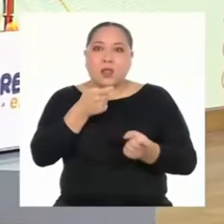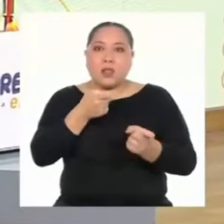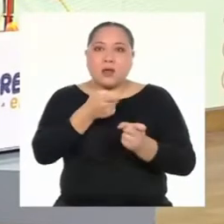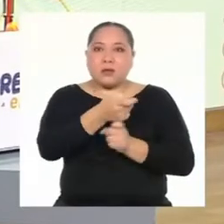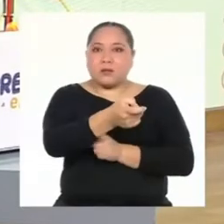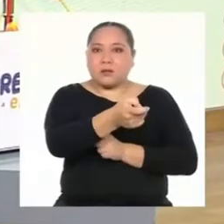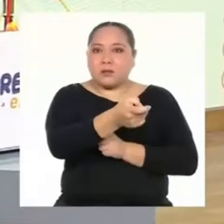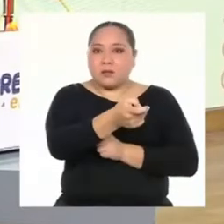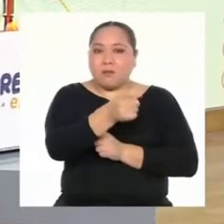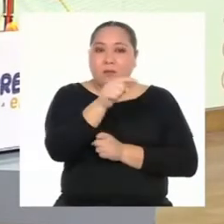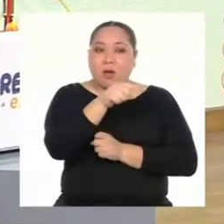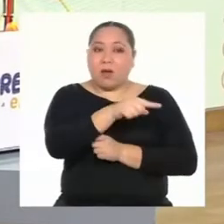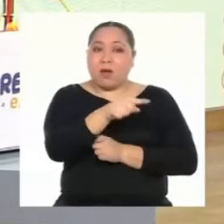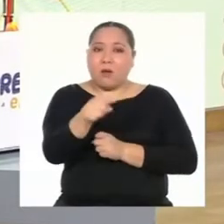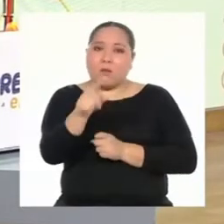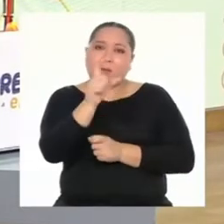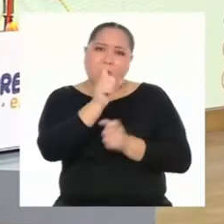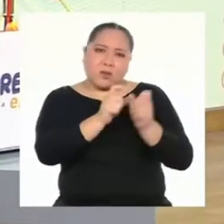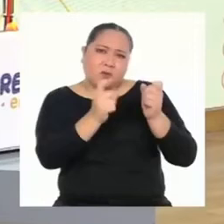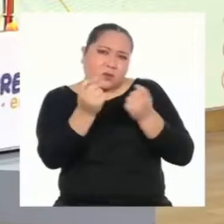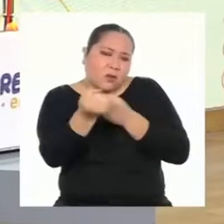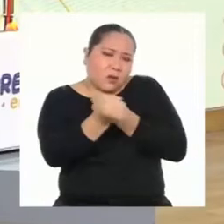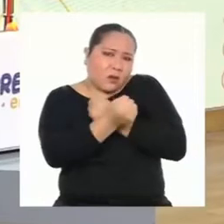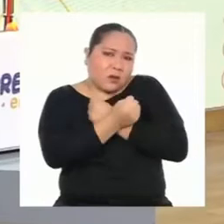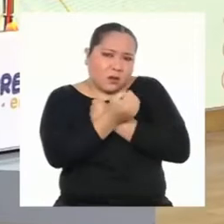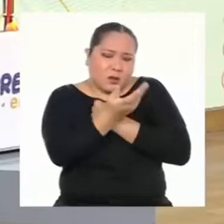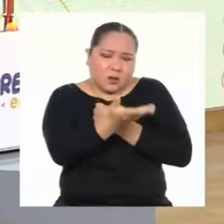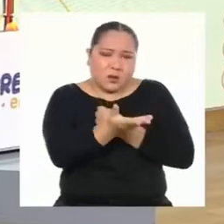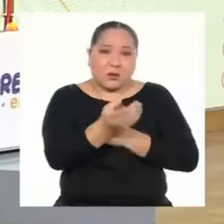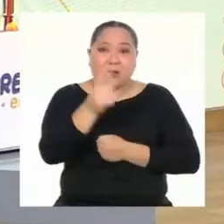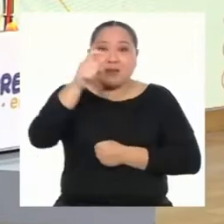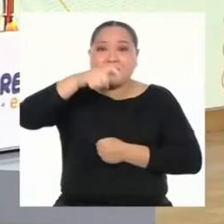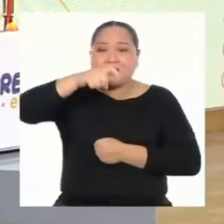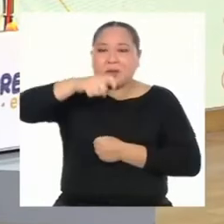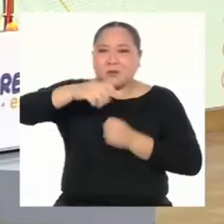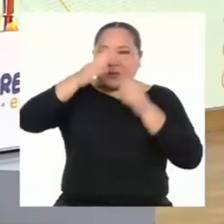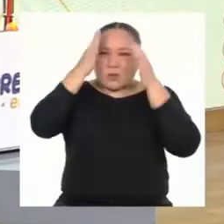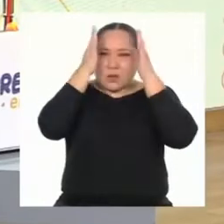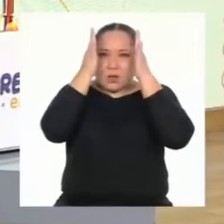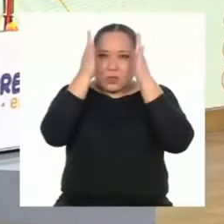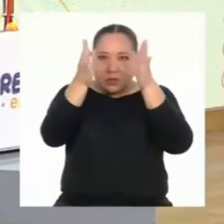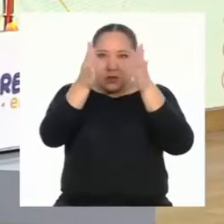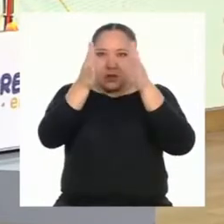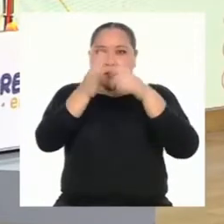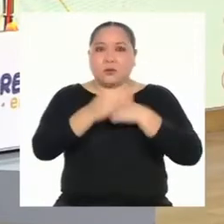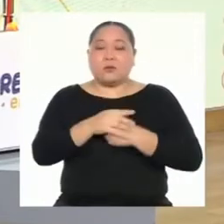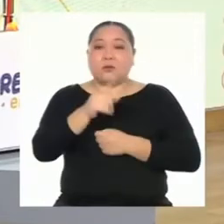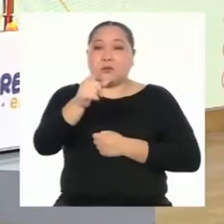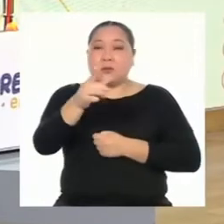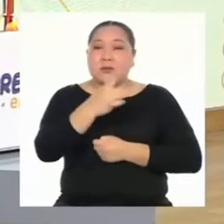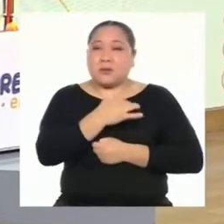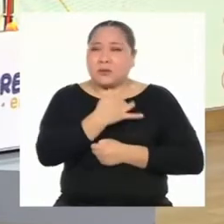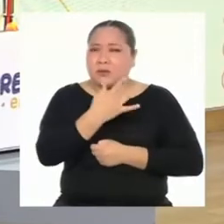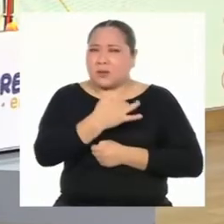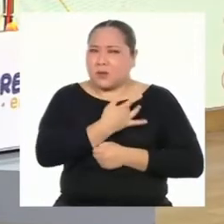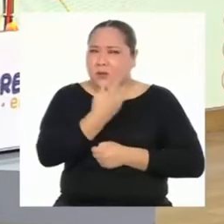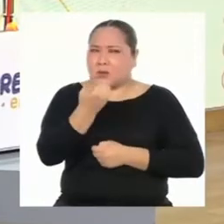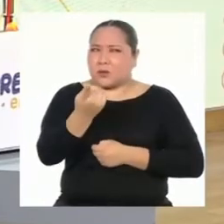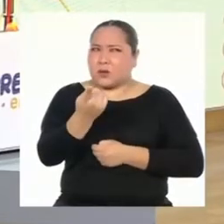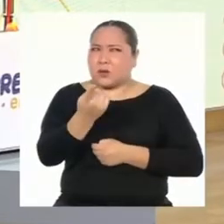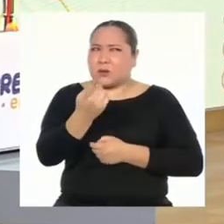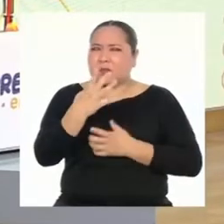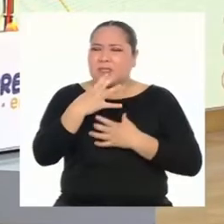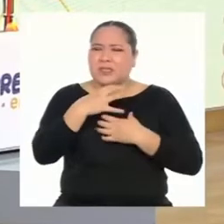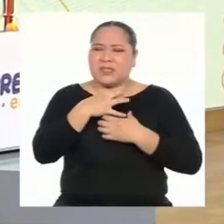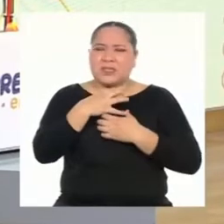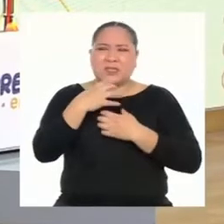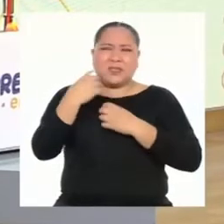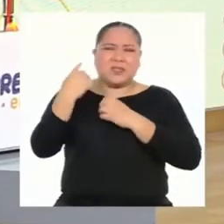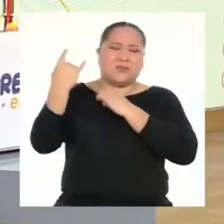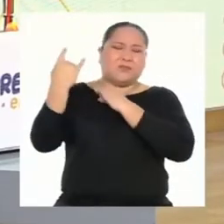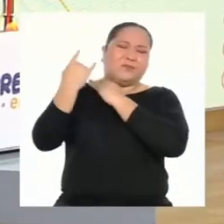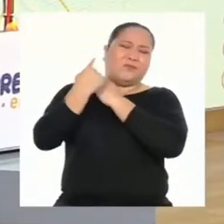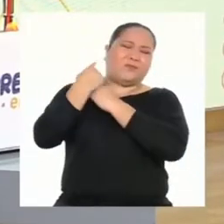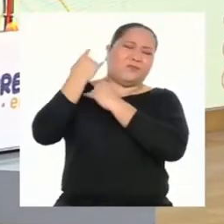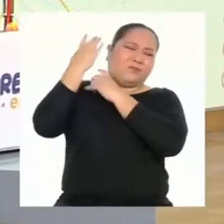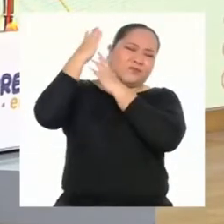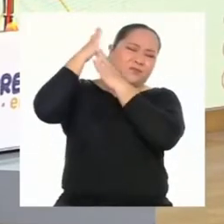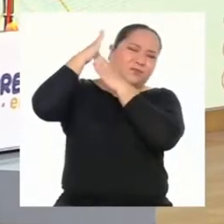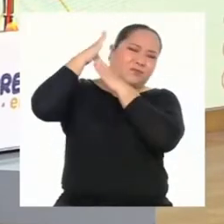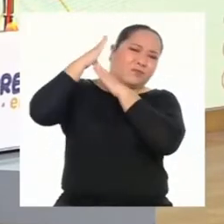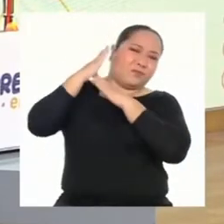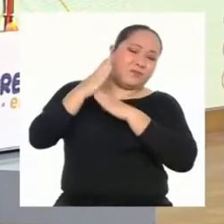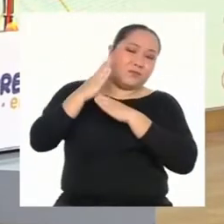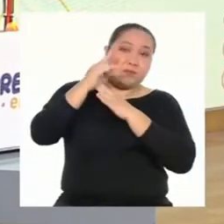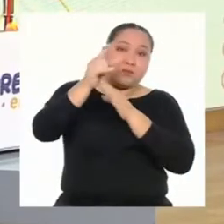daño, incluso a personas que queremos. Por ello debemos estar alertas. Si sentimos sentimos que estamos sufriendo algún tipo de